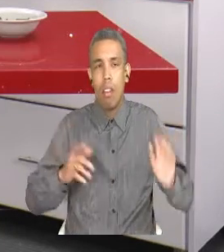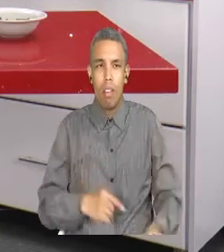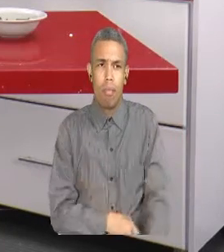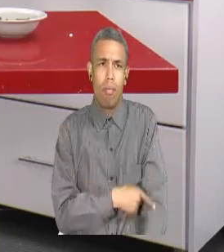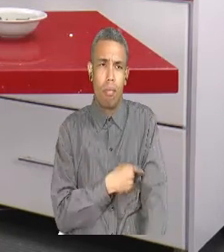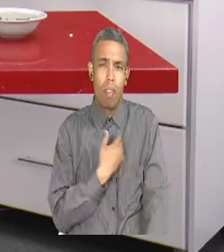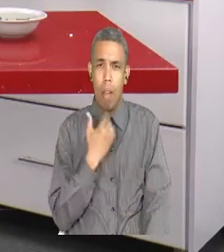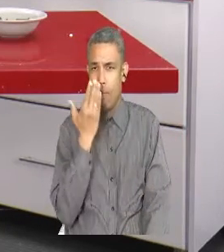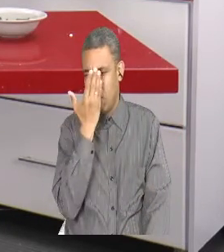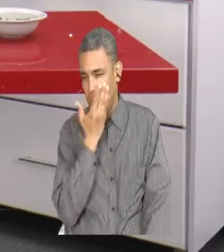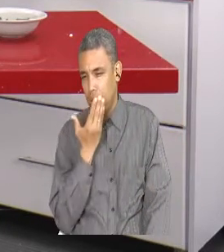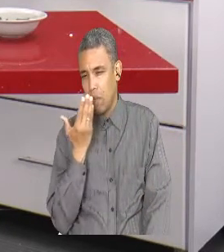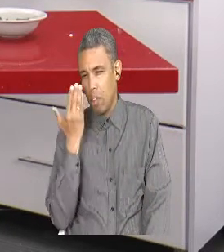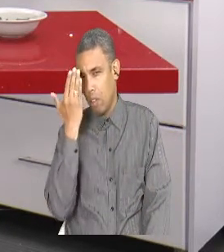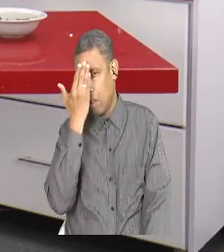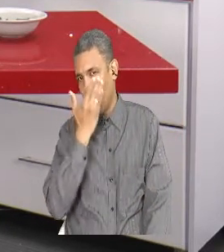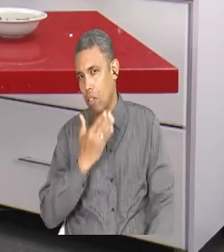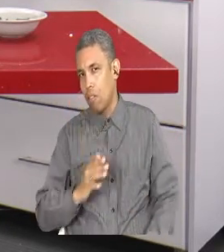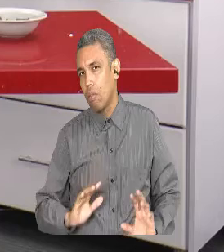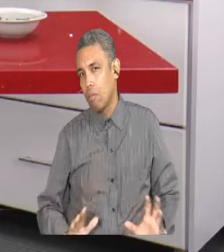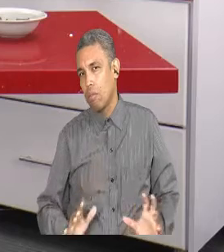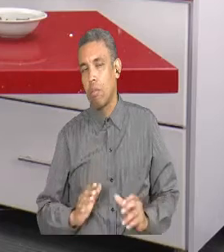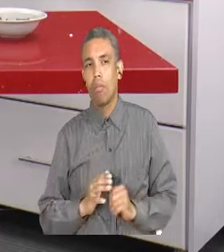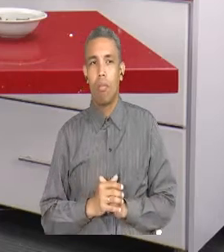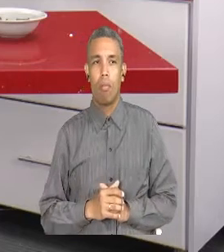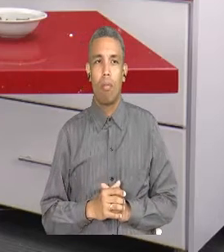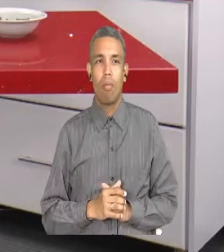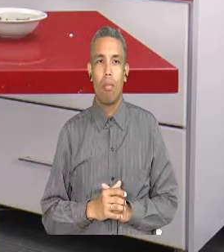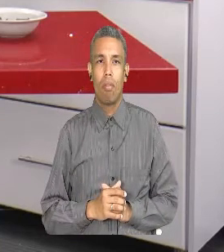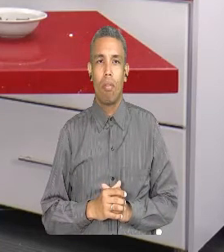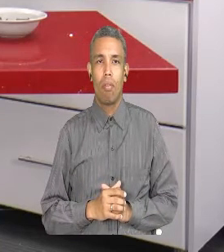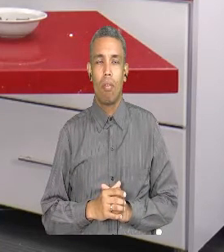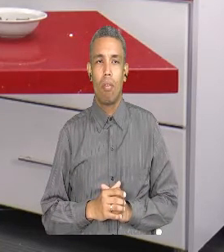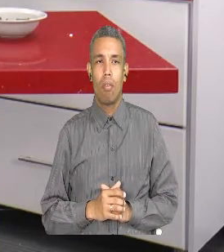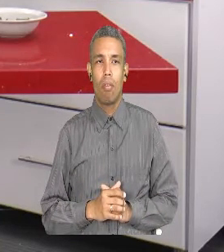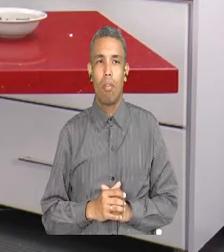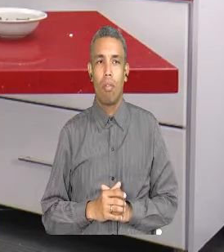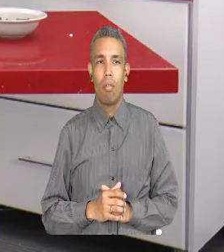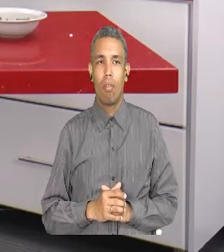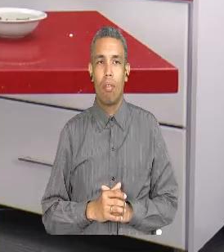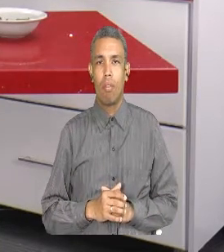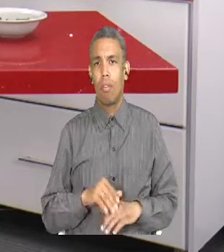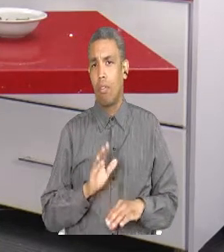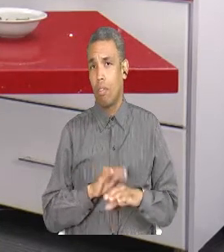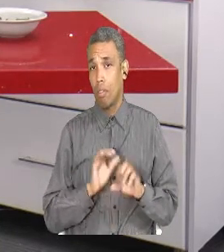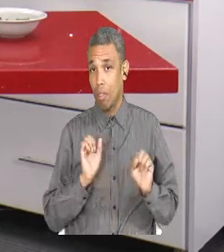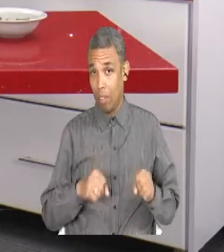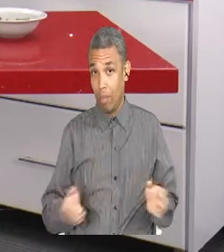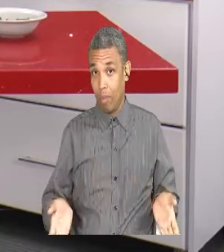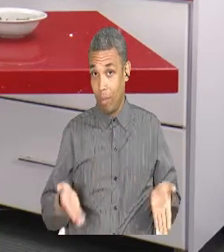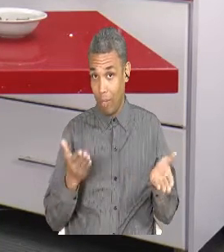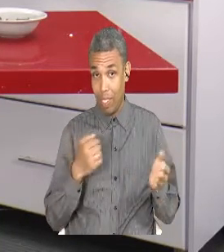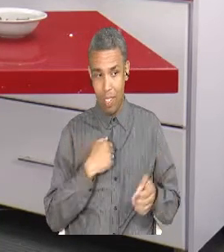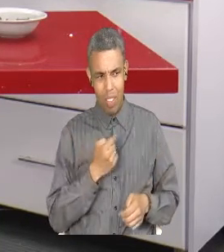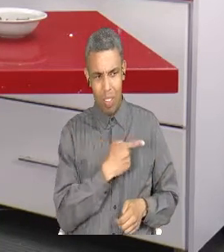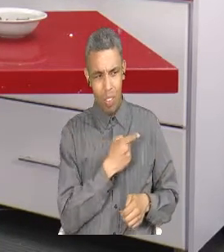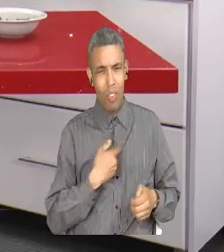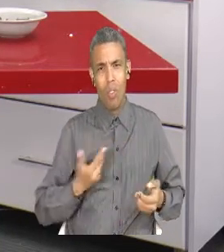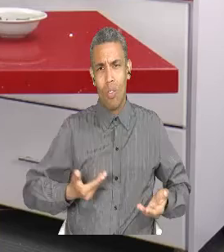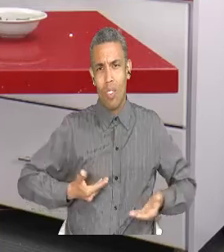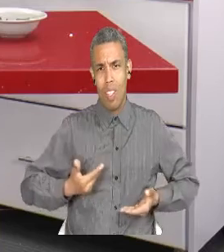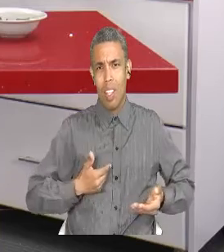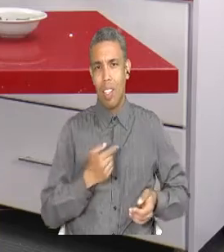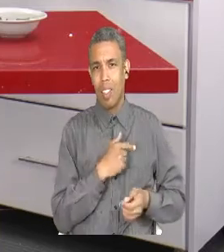Puedes seguir, Rosy. Vamos a probar, pero vamos a decir también, a invitar a los televidentes que vayan a Zona Rápida. Ah, claro, Rosy, Zona Rápida, como